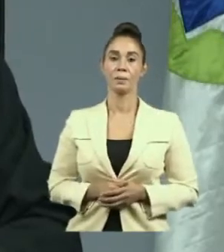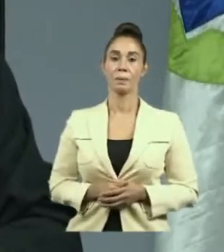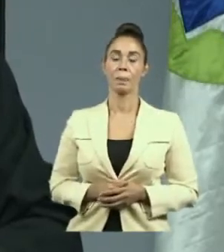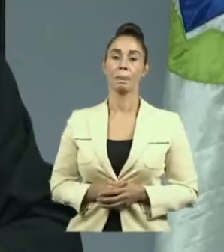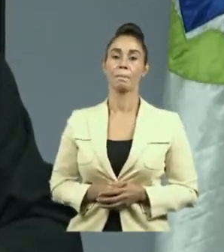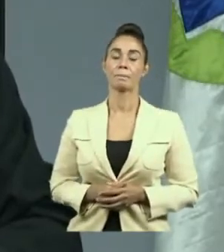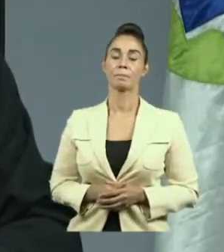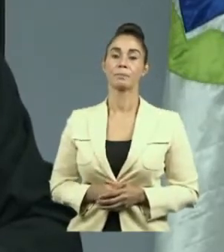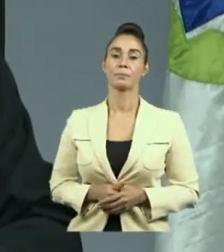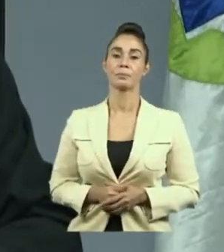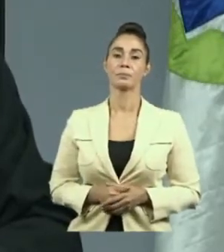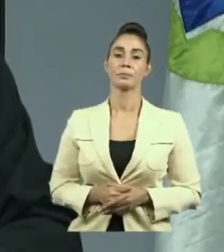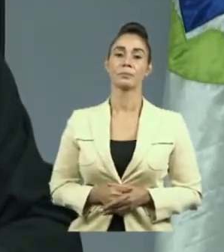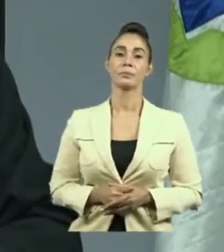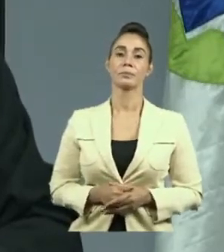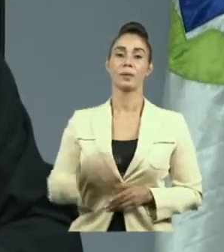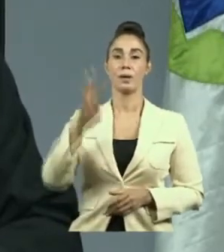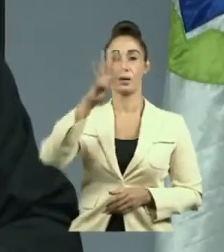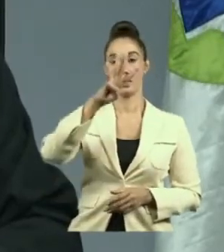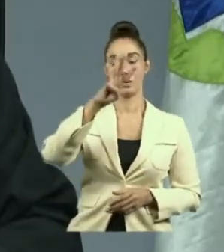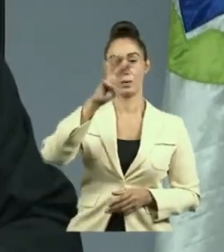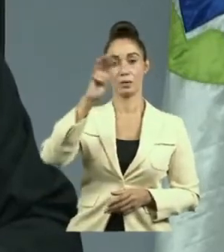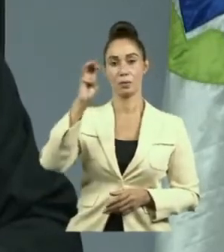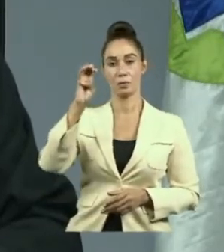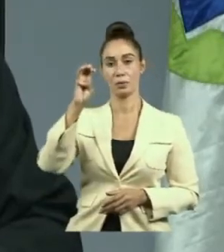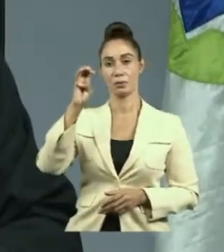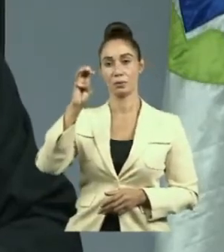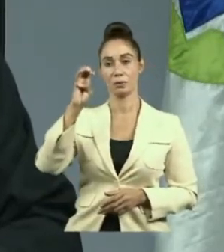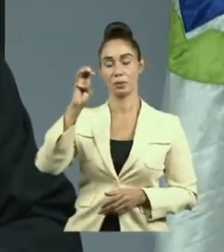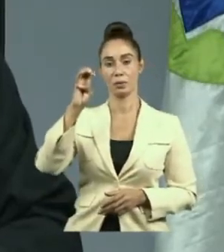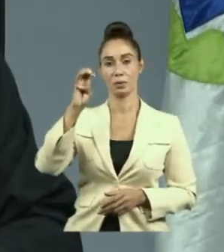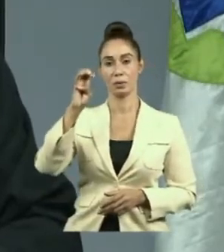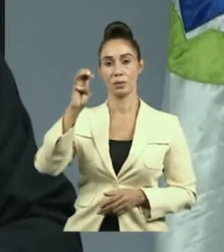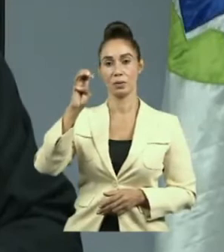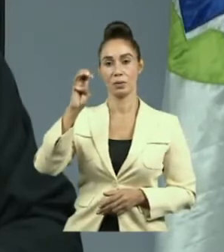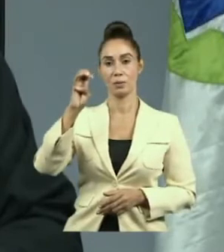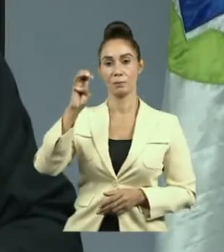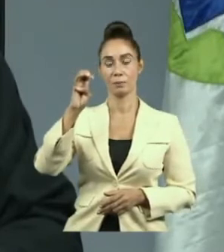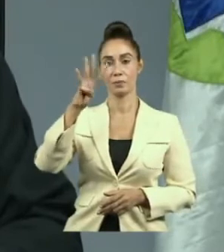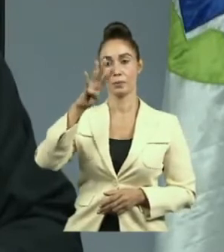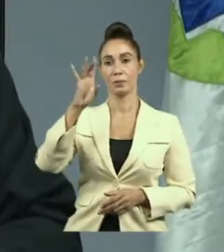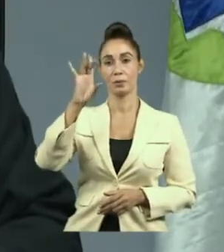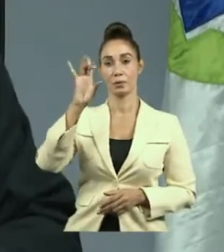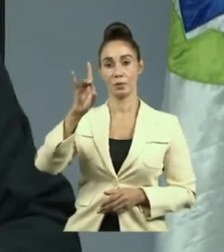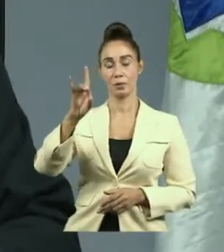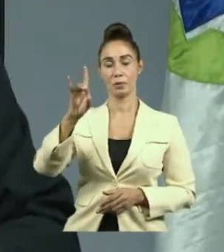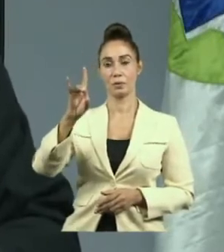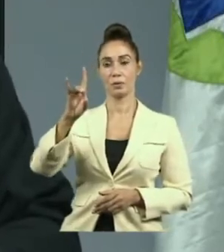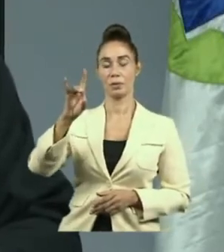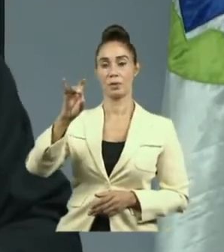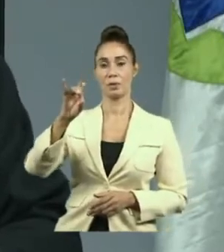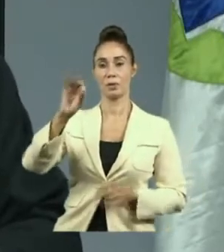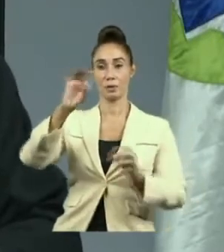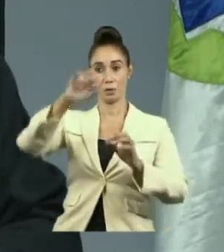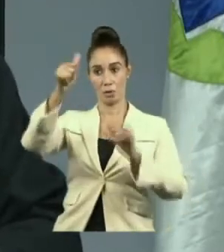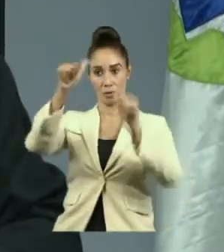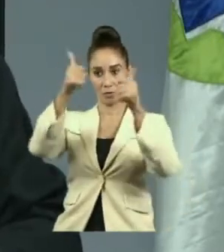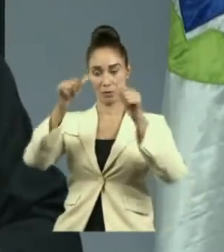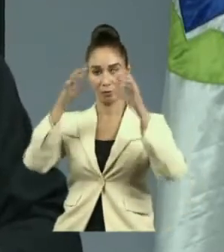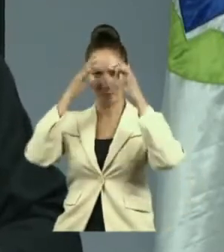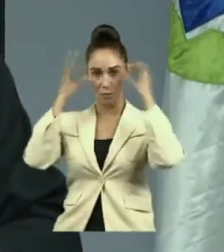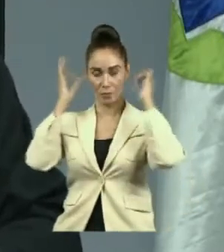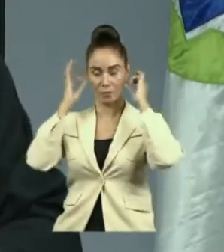desarmables 400 lentes 408 lentes armados